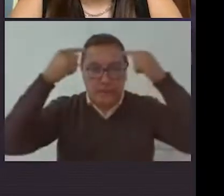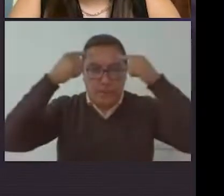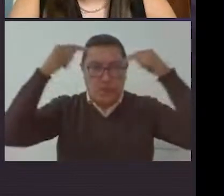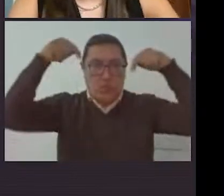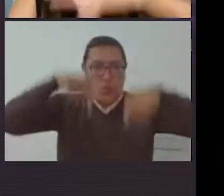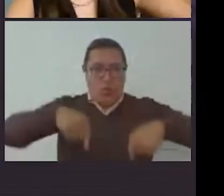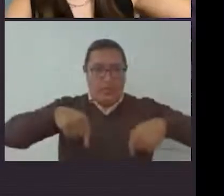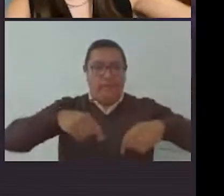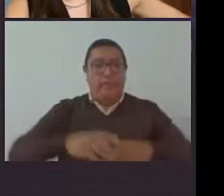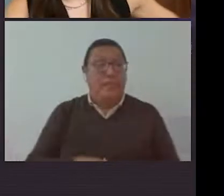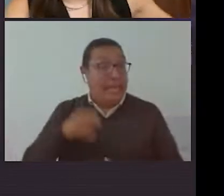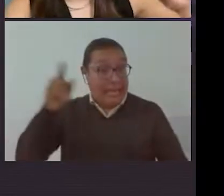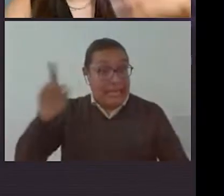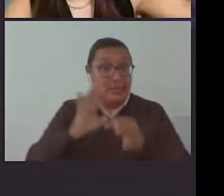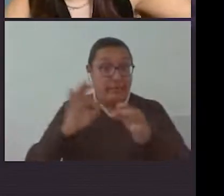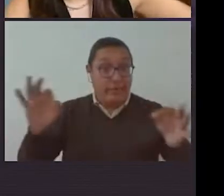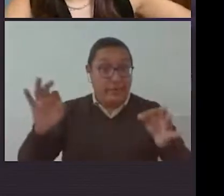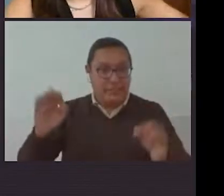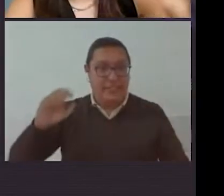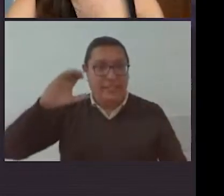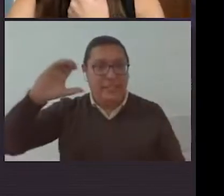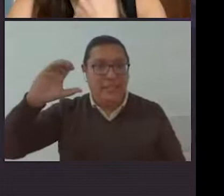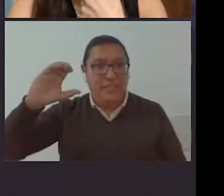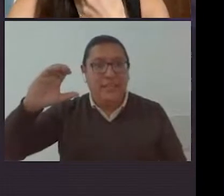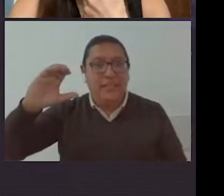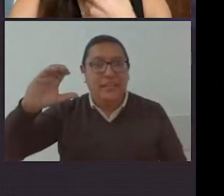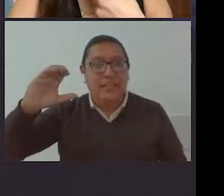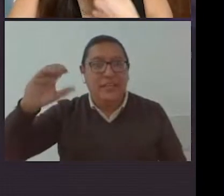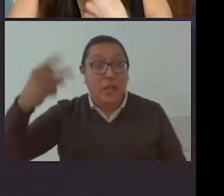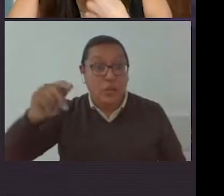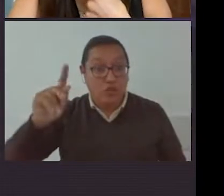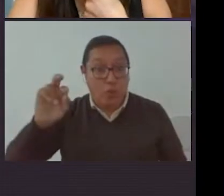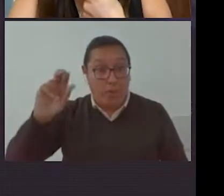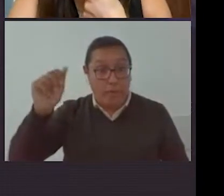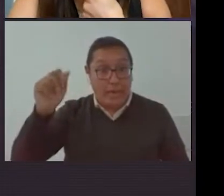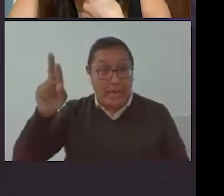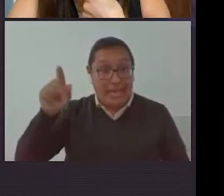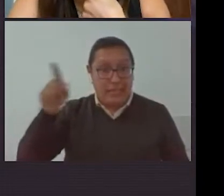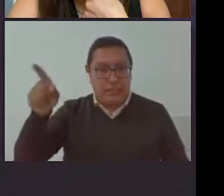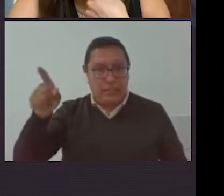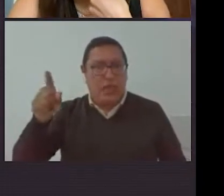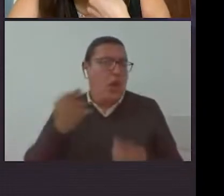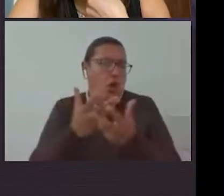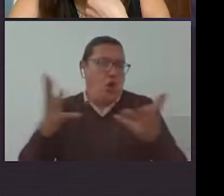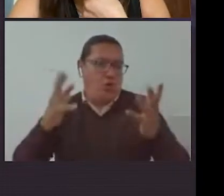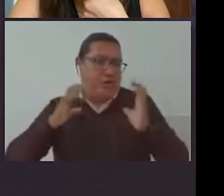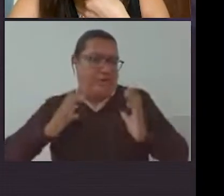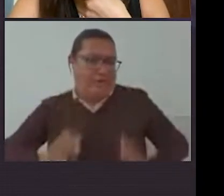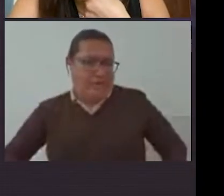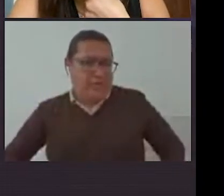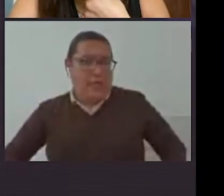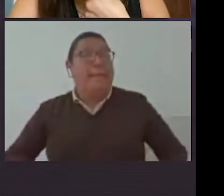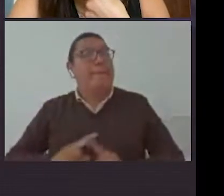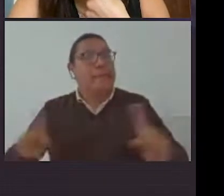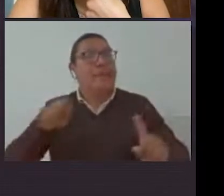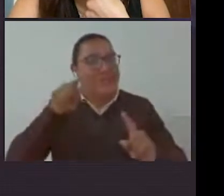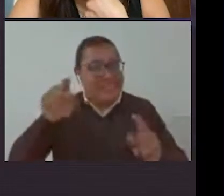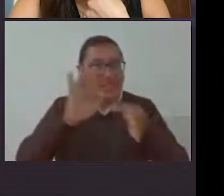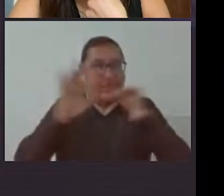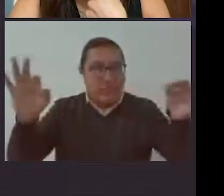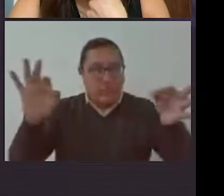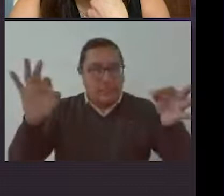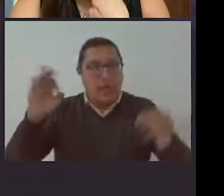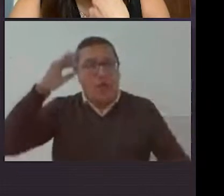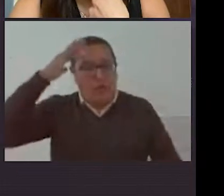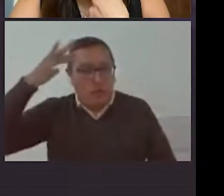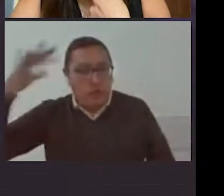él la dice refiriéndose al cuerpo y cuestiones físicas, pero yo creo que esto aplica completamente a nuestra vida. Por eso digo que es